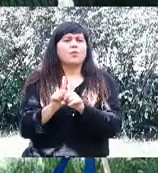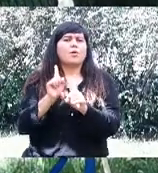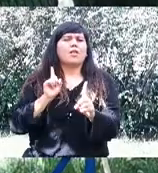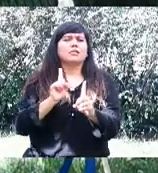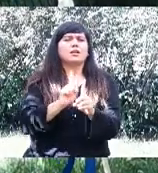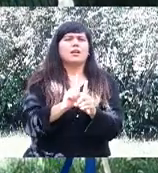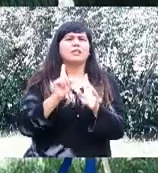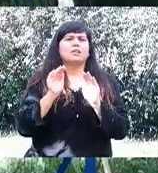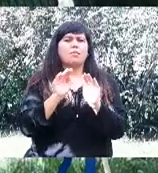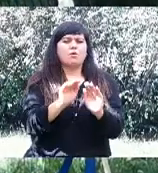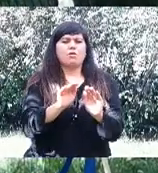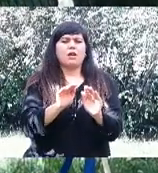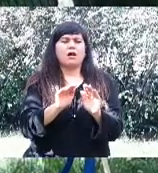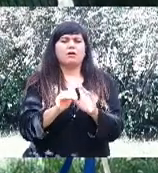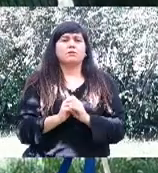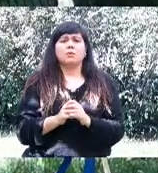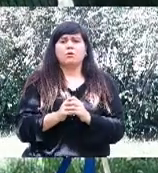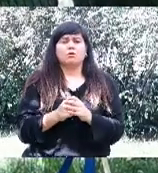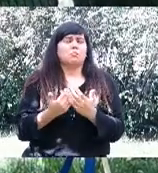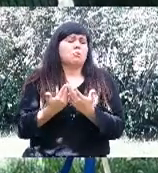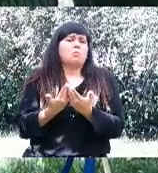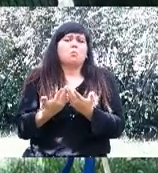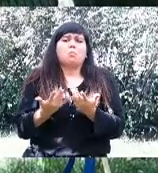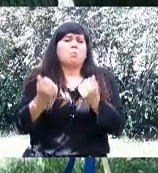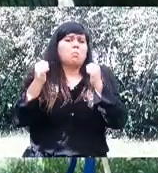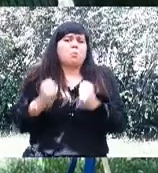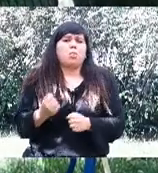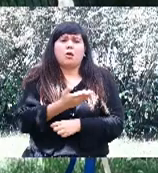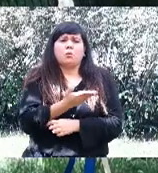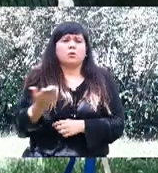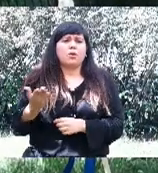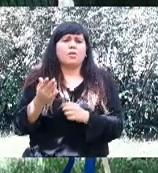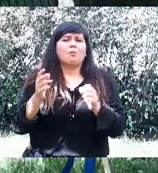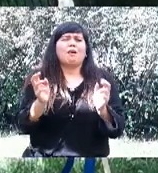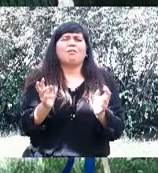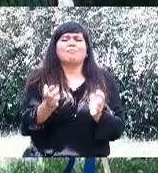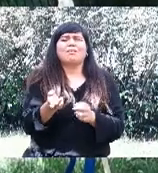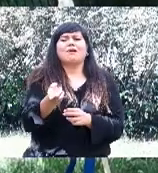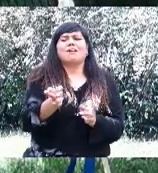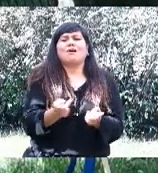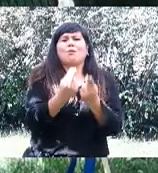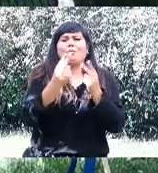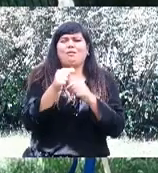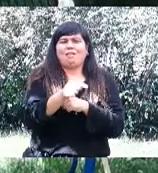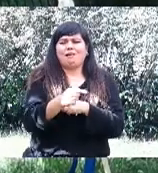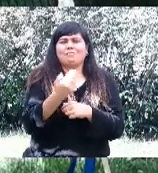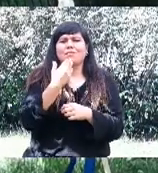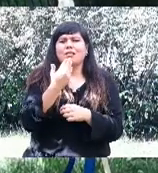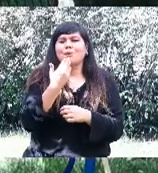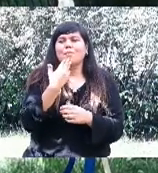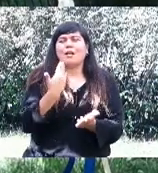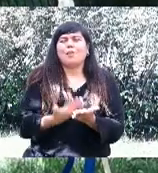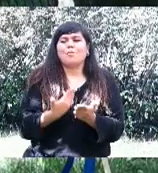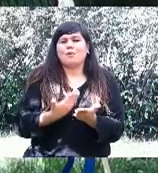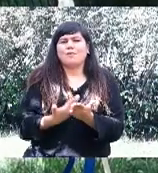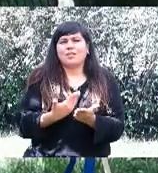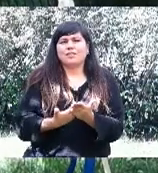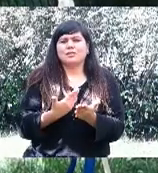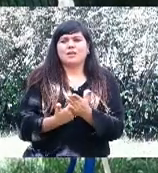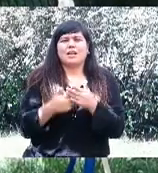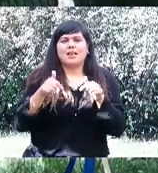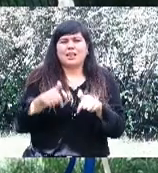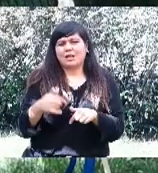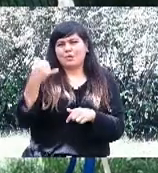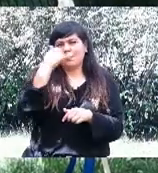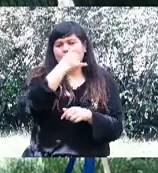apoyar eh Como puedan en en esa recuperación y quiero aprovechar también este este